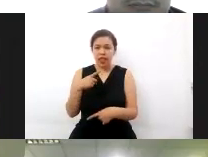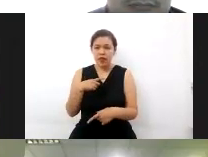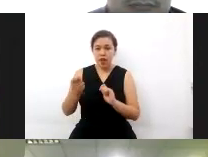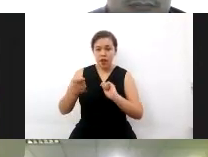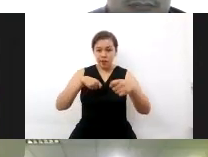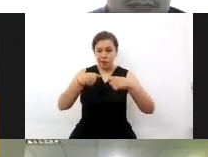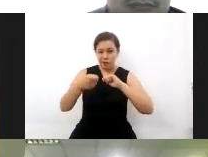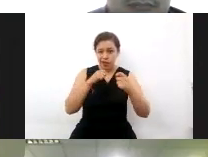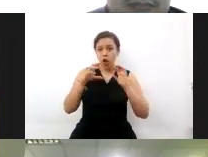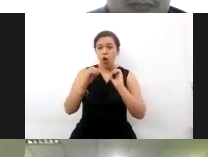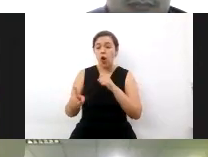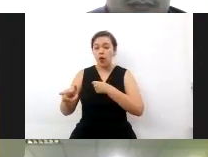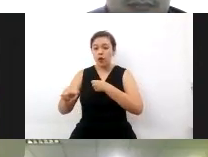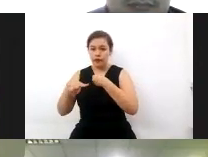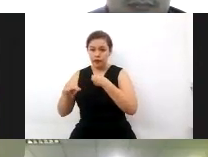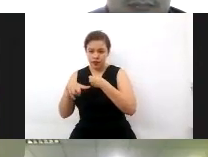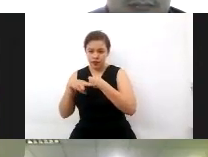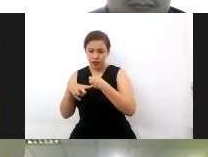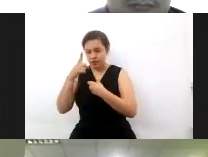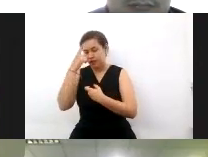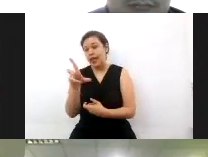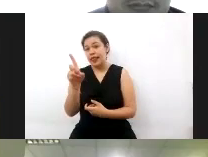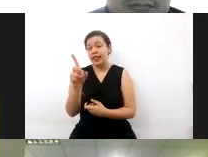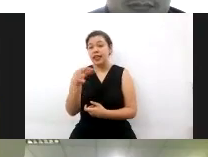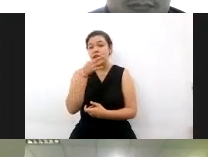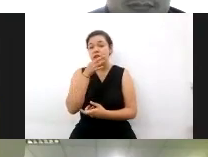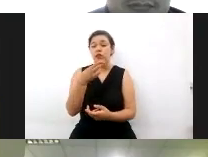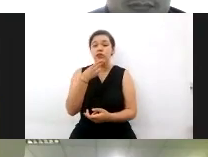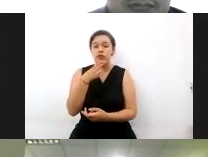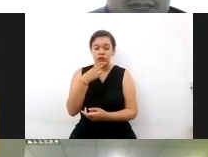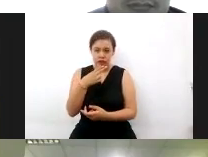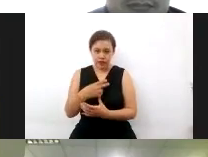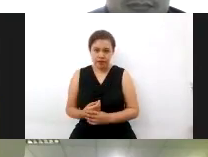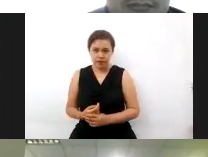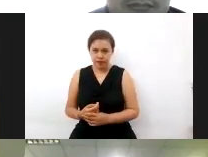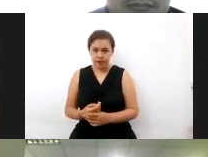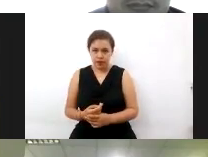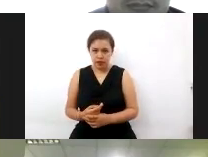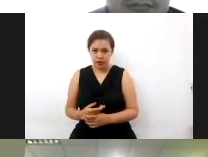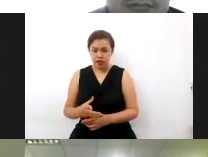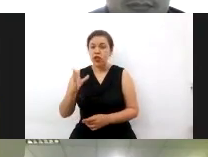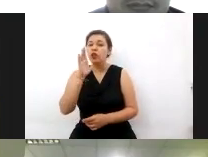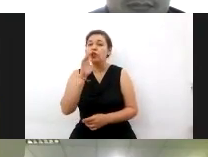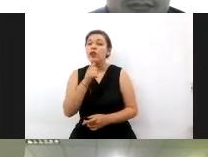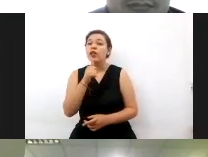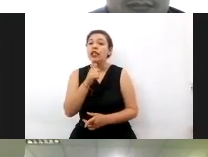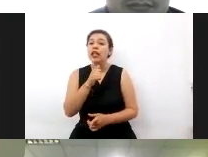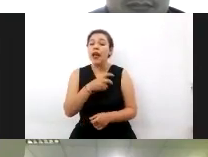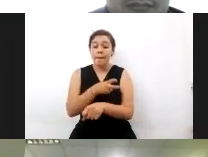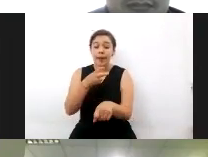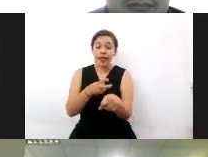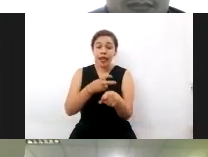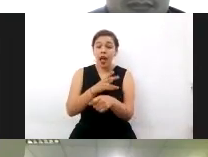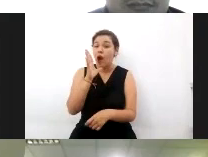o de vidrio y esperar 30 minutos para usarlo. No se puede hacer la dilución en materiales de metal